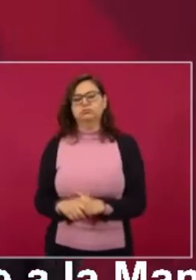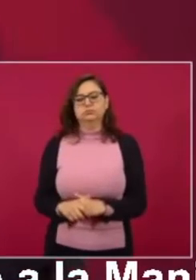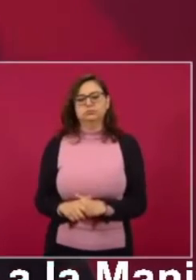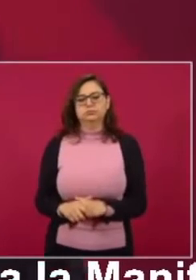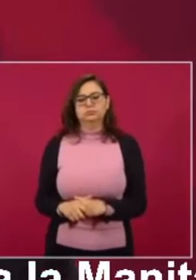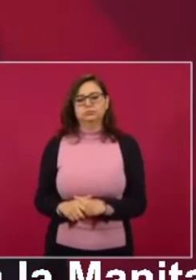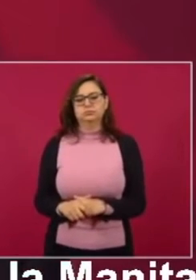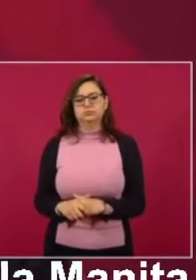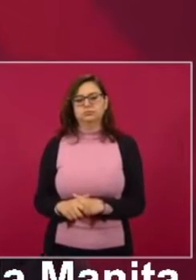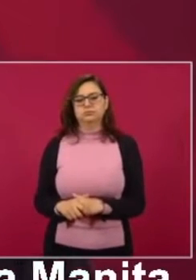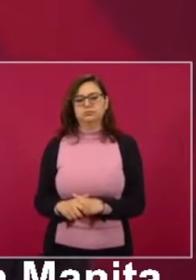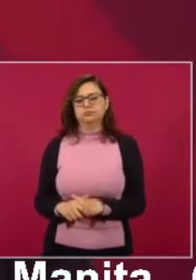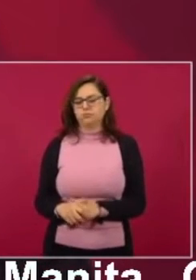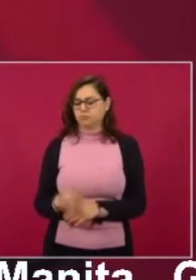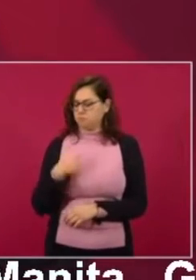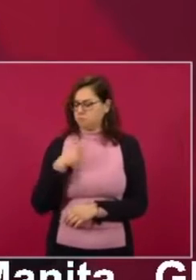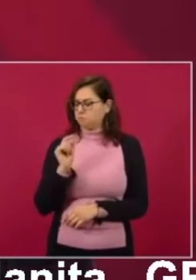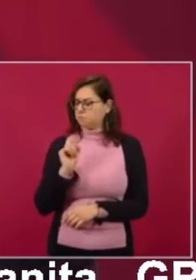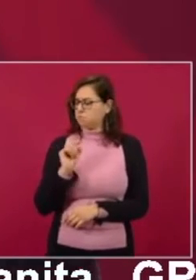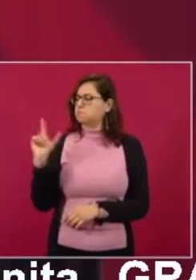yo soy profesional